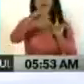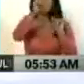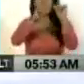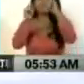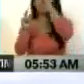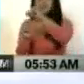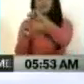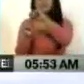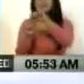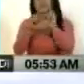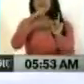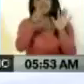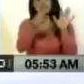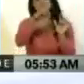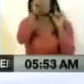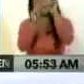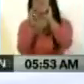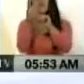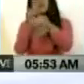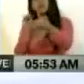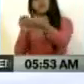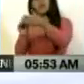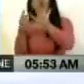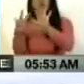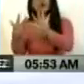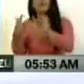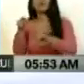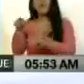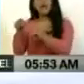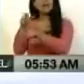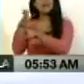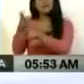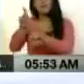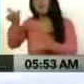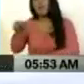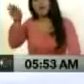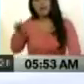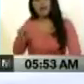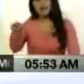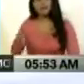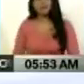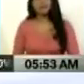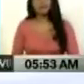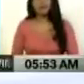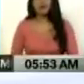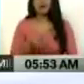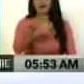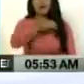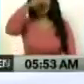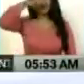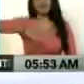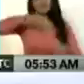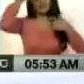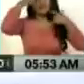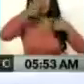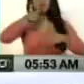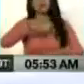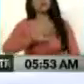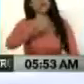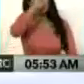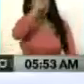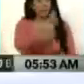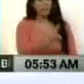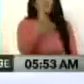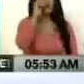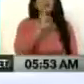Venezuela para representar la recién liberada provincia de Guayana. El comandante supremo Hugo Chávez, cumpliendo con el legado de Bolívar en el